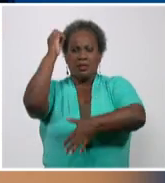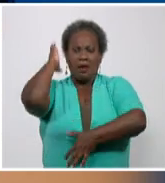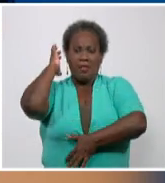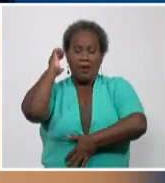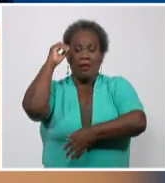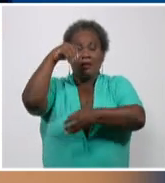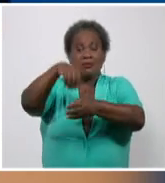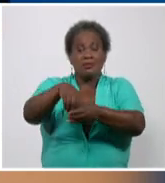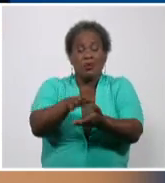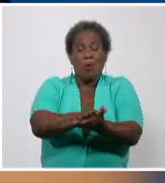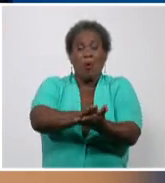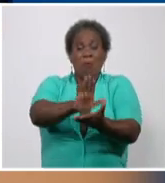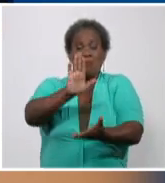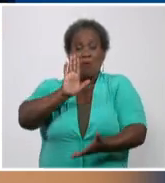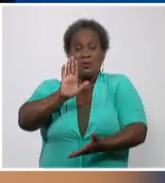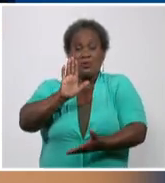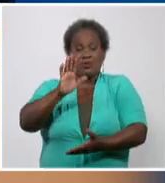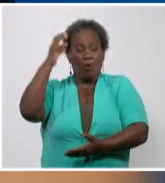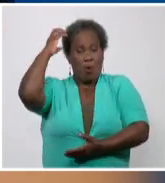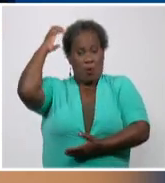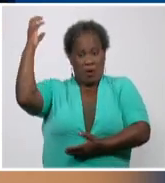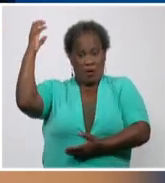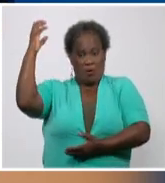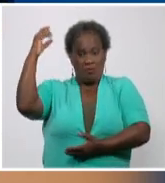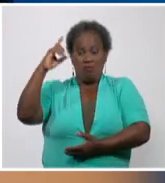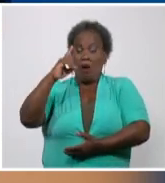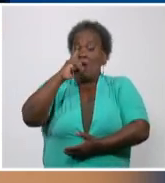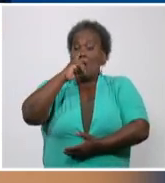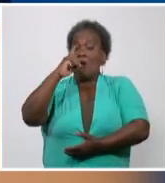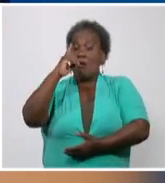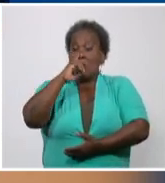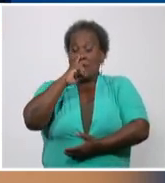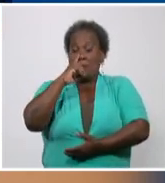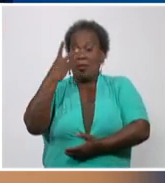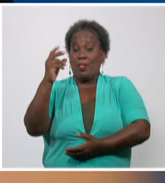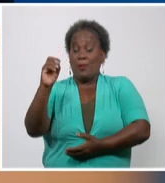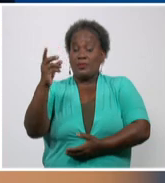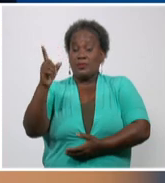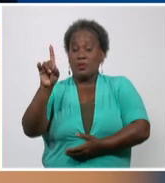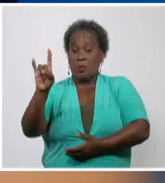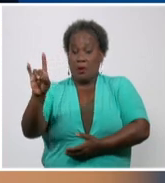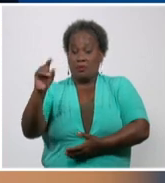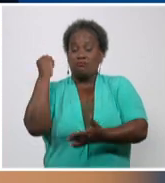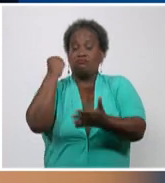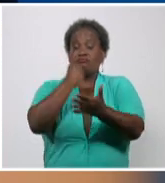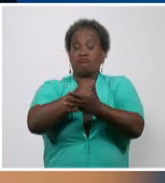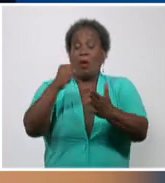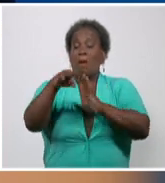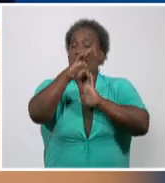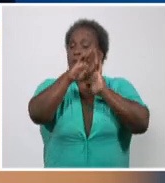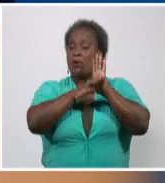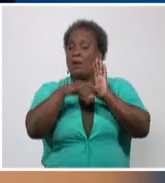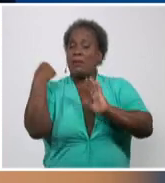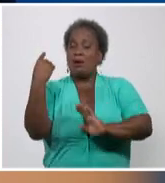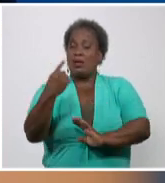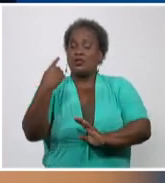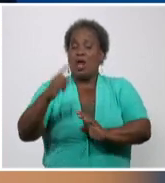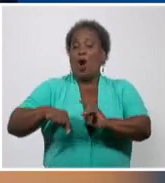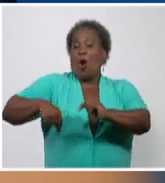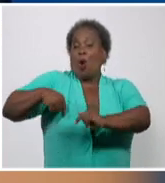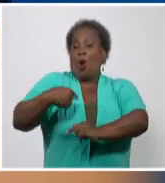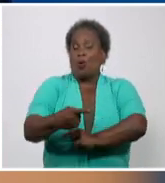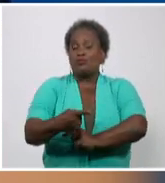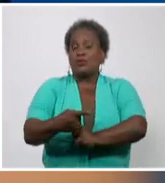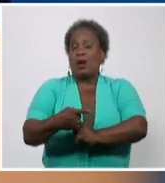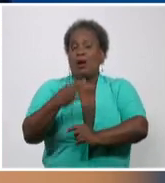compromiso gubernamental, en noviembre de 2019 se aprobó el Programa Nacional contra el Racismo